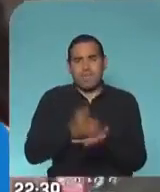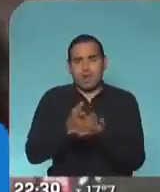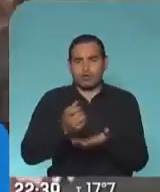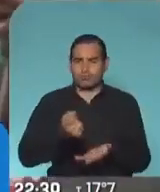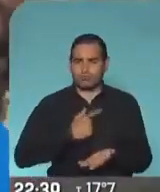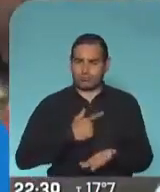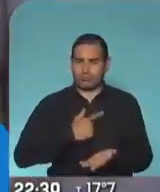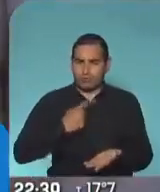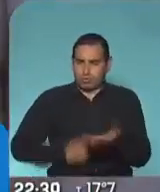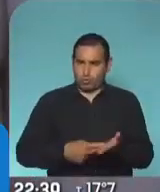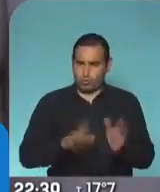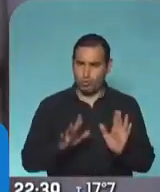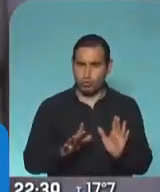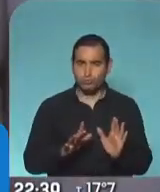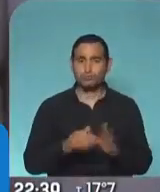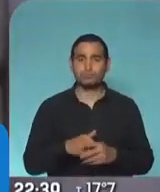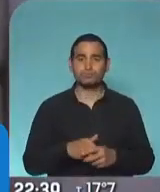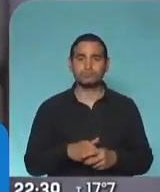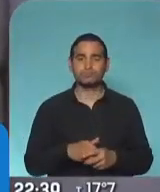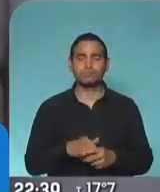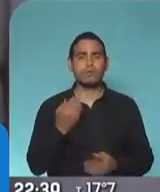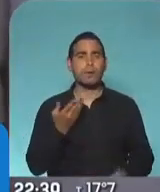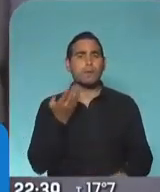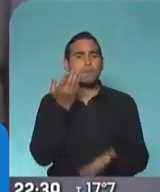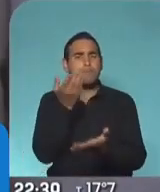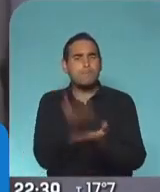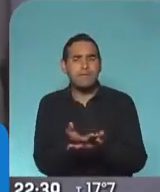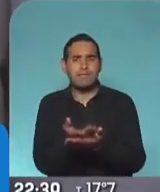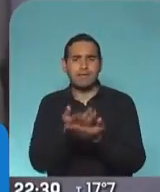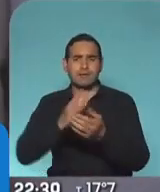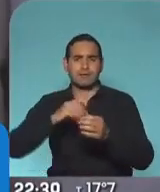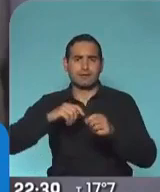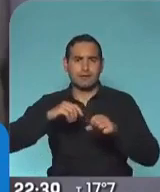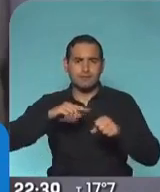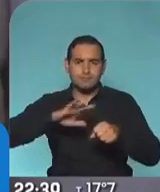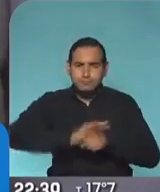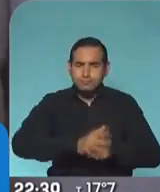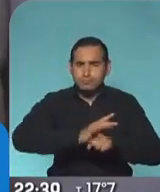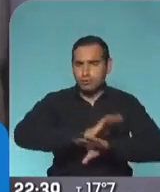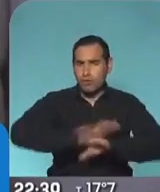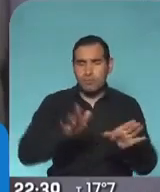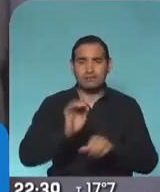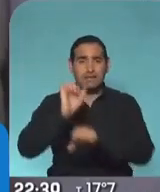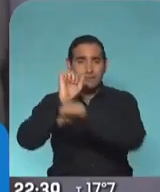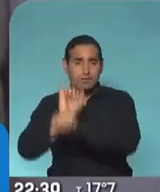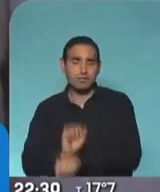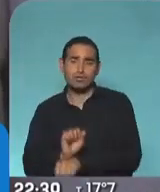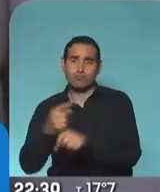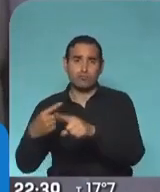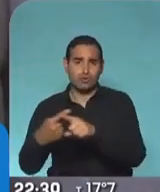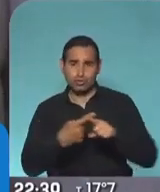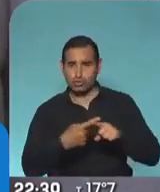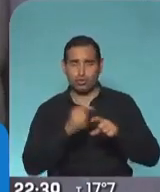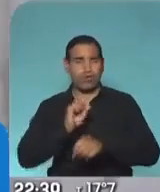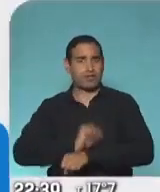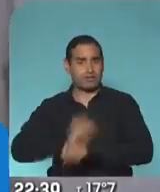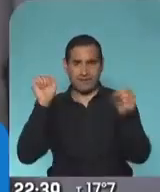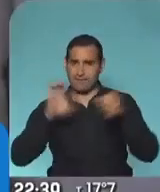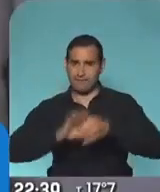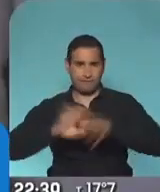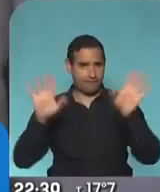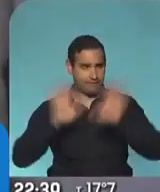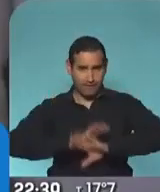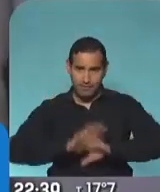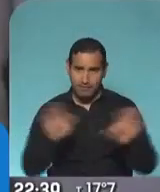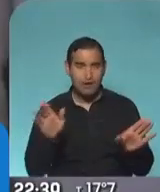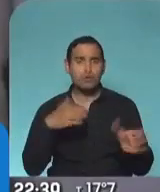la apuesta a España. Exigimos el fin de la represión y la libertad de los presos y presas políticas, exiliados y exiliadas. El